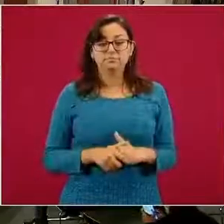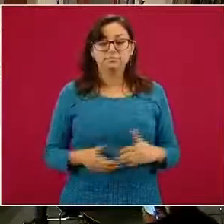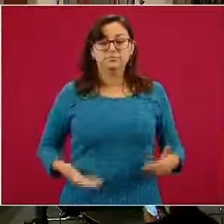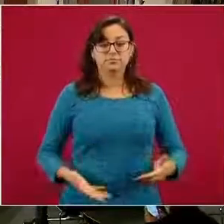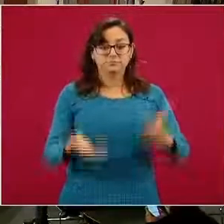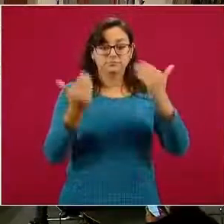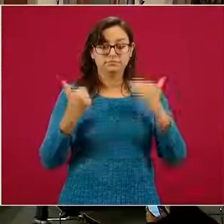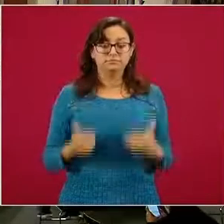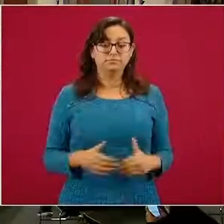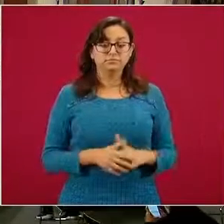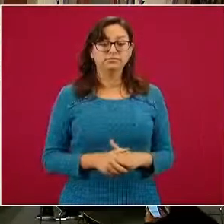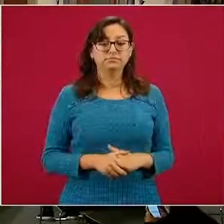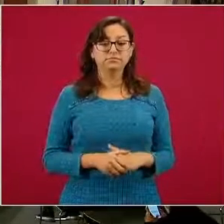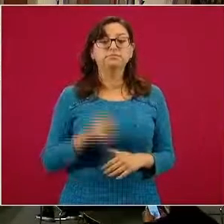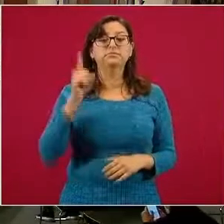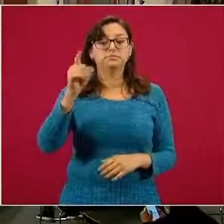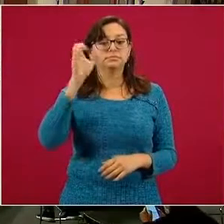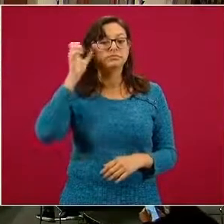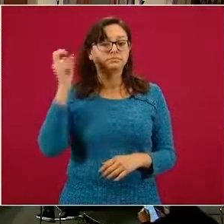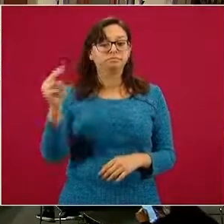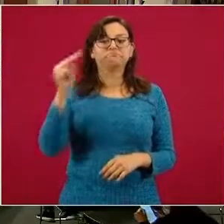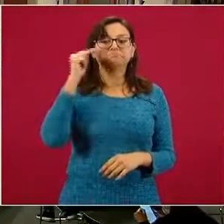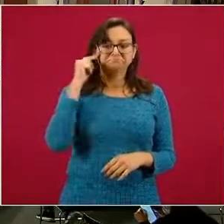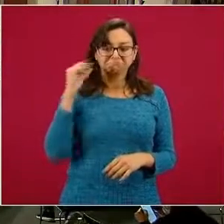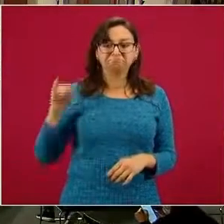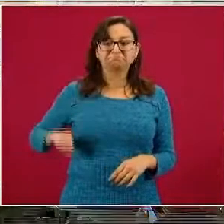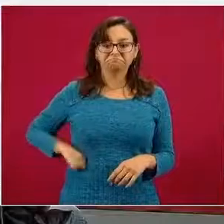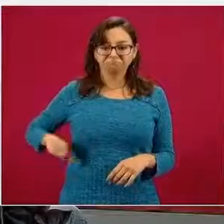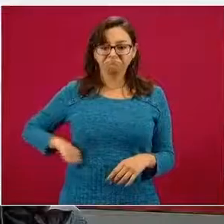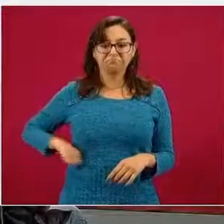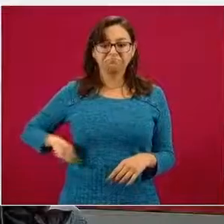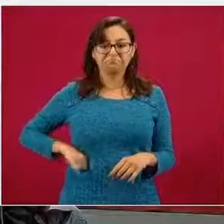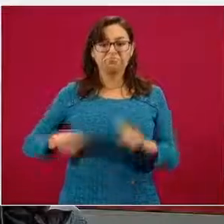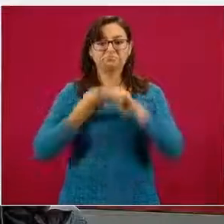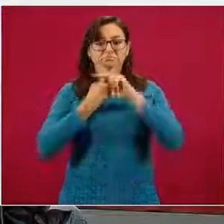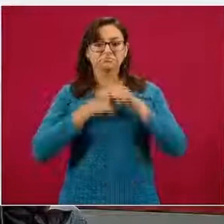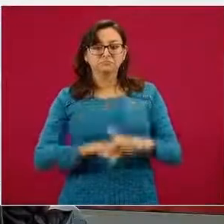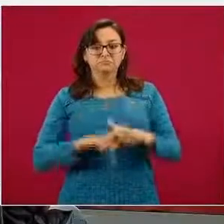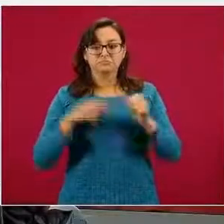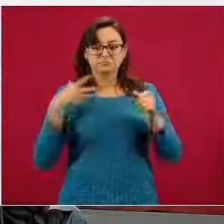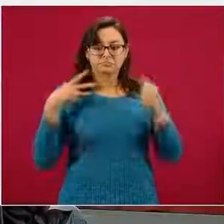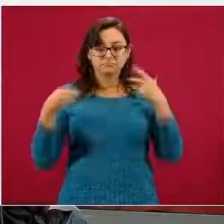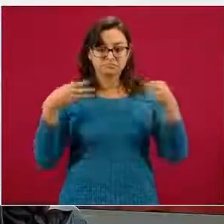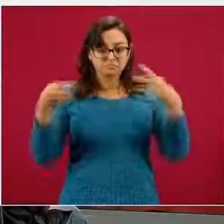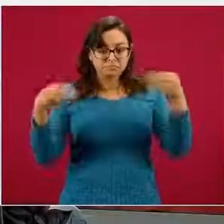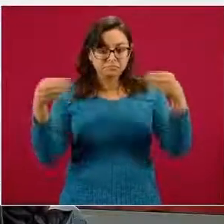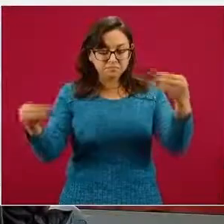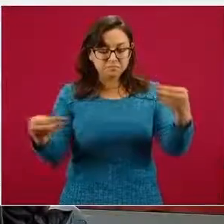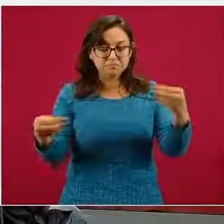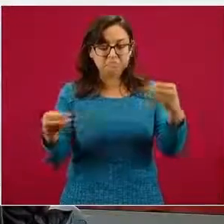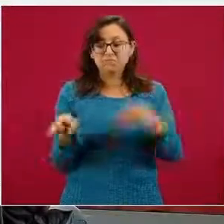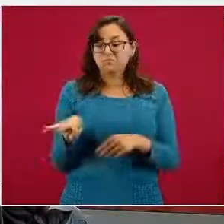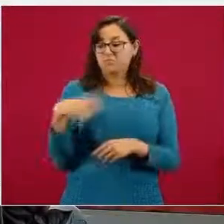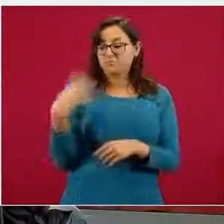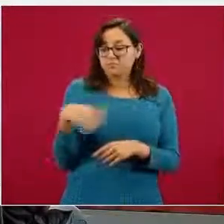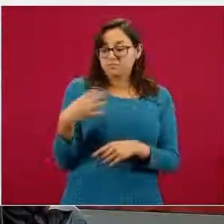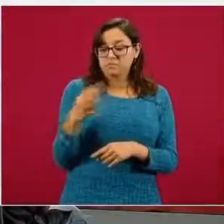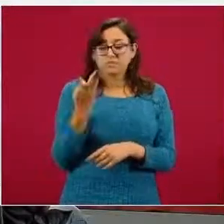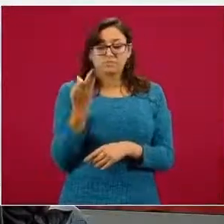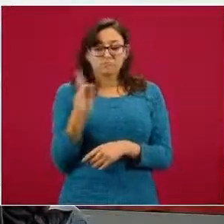siguiente diapositiva. China fue un caso interesante a principios de la pandemia, cuando el 14 de